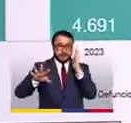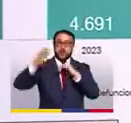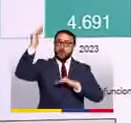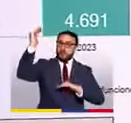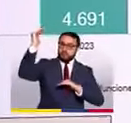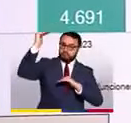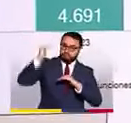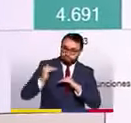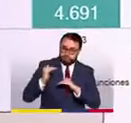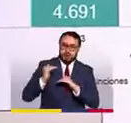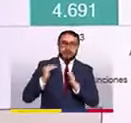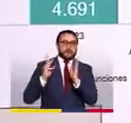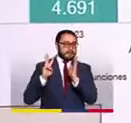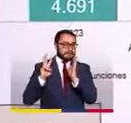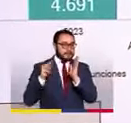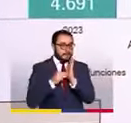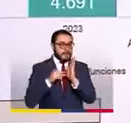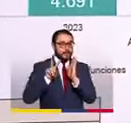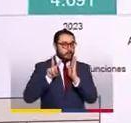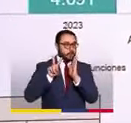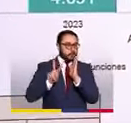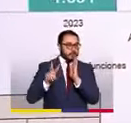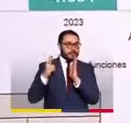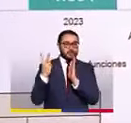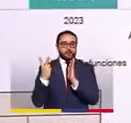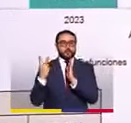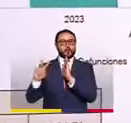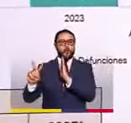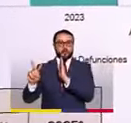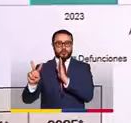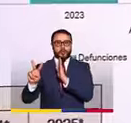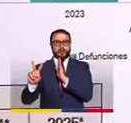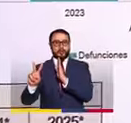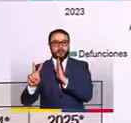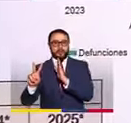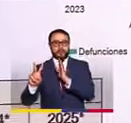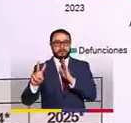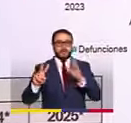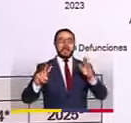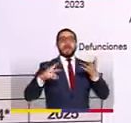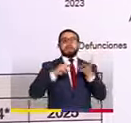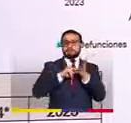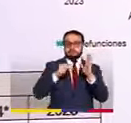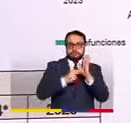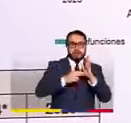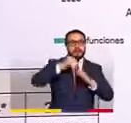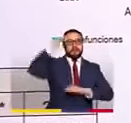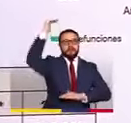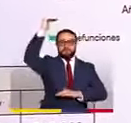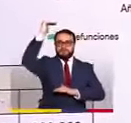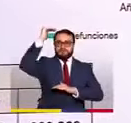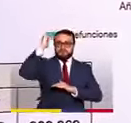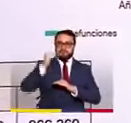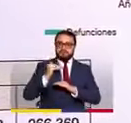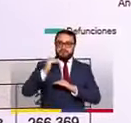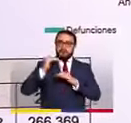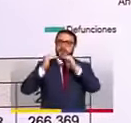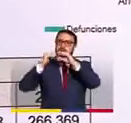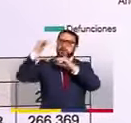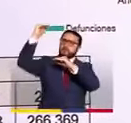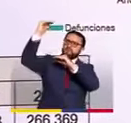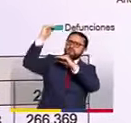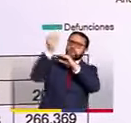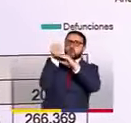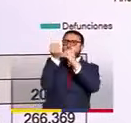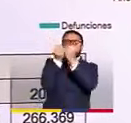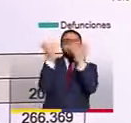3.212 casos en la semana 33 2025, lo cual representa una disminución